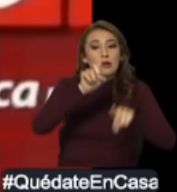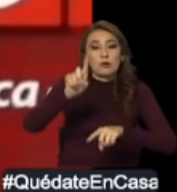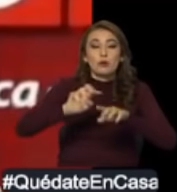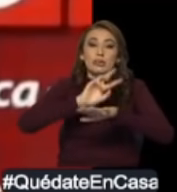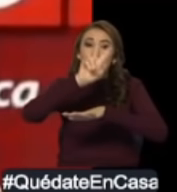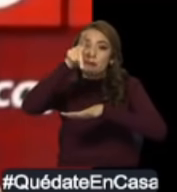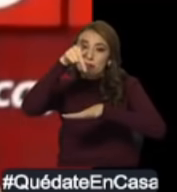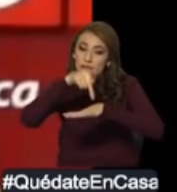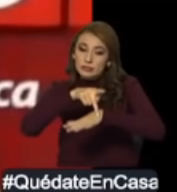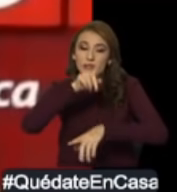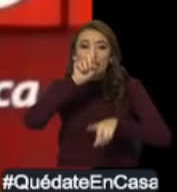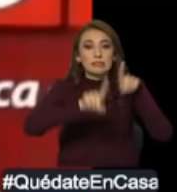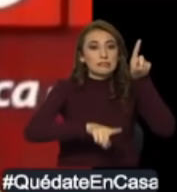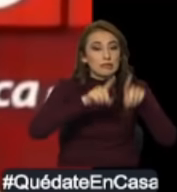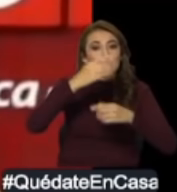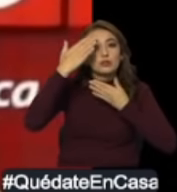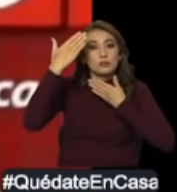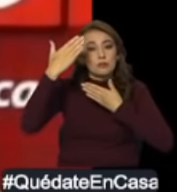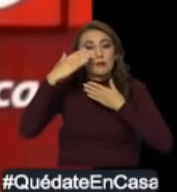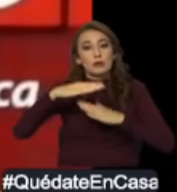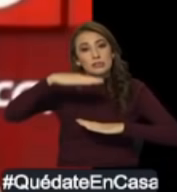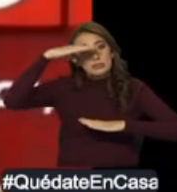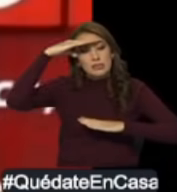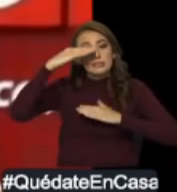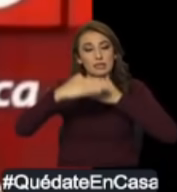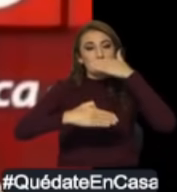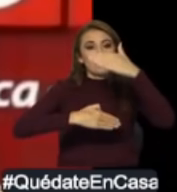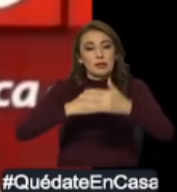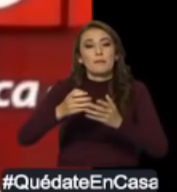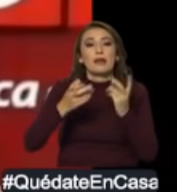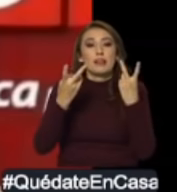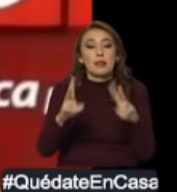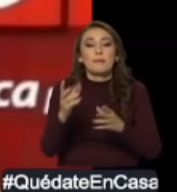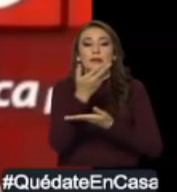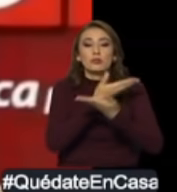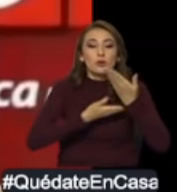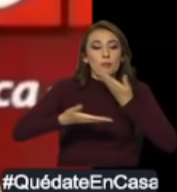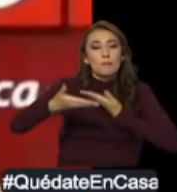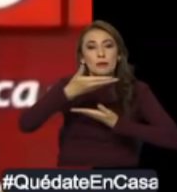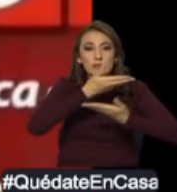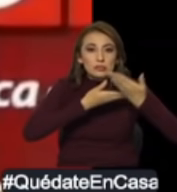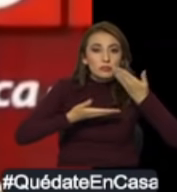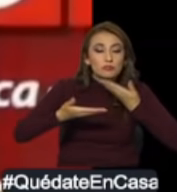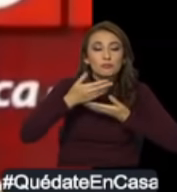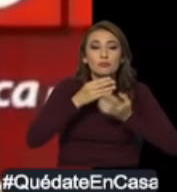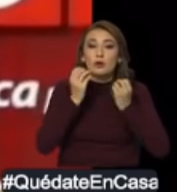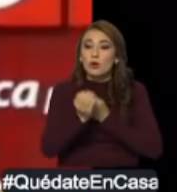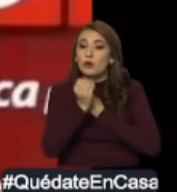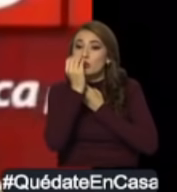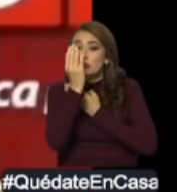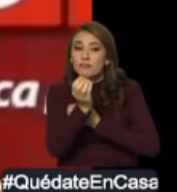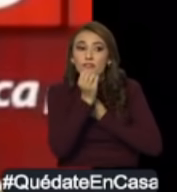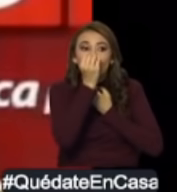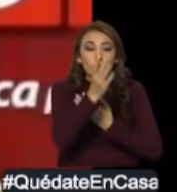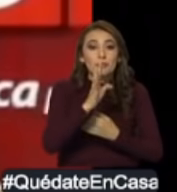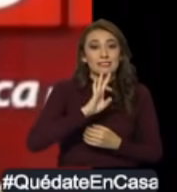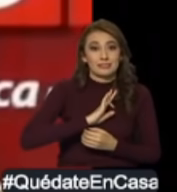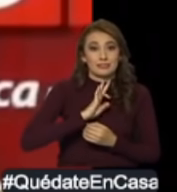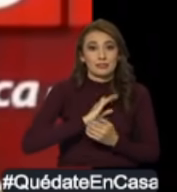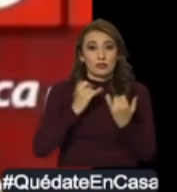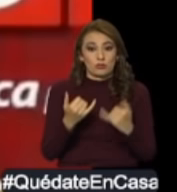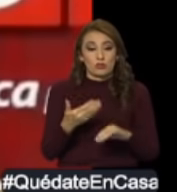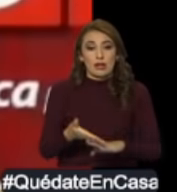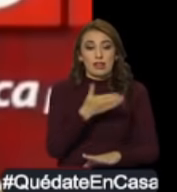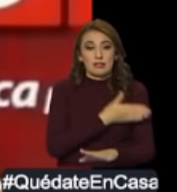de varias autoridades y tiene como propósito compartir con la ciudadanía los informes técnicos que serán entregados a